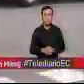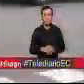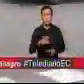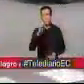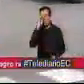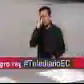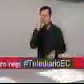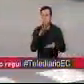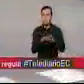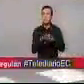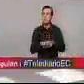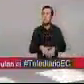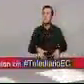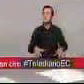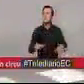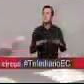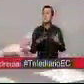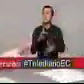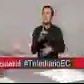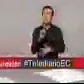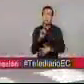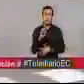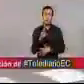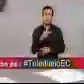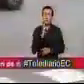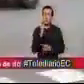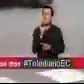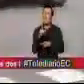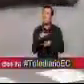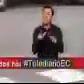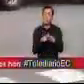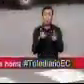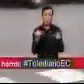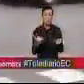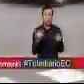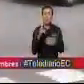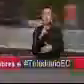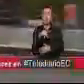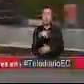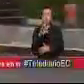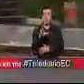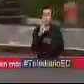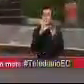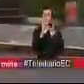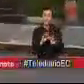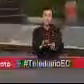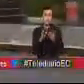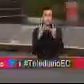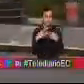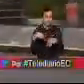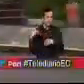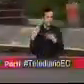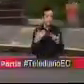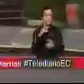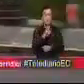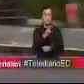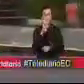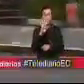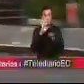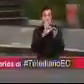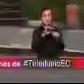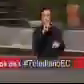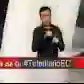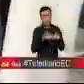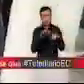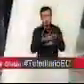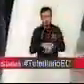Muy buenas tardes, nos encontramos en el sector Dahmer. Hace pocos minutos en este sitio fue entregada una UPC reconstruida, una de las 24 que